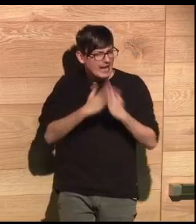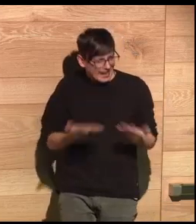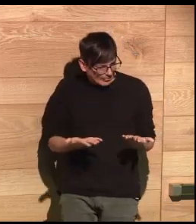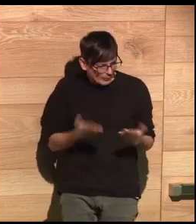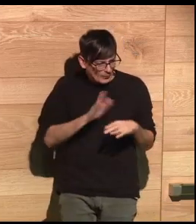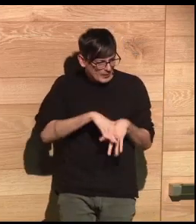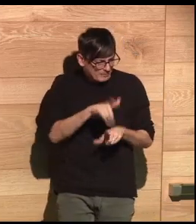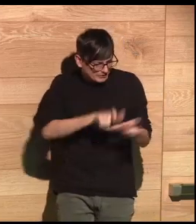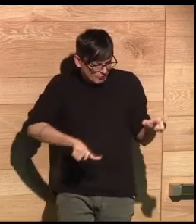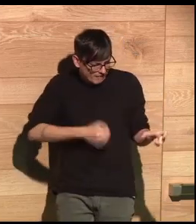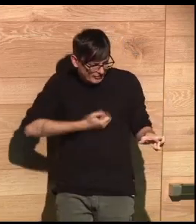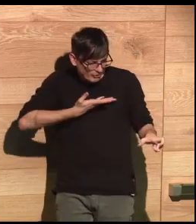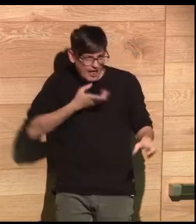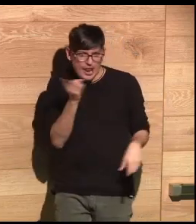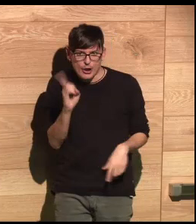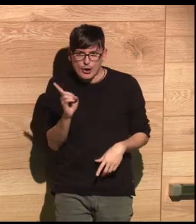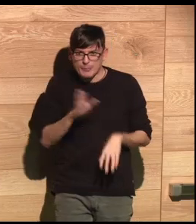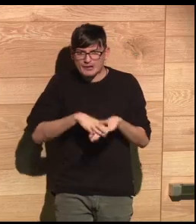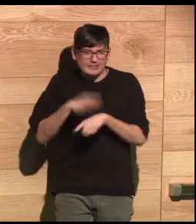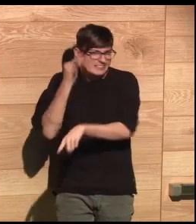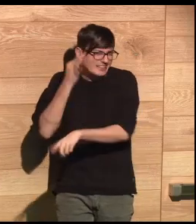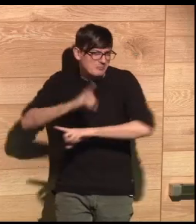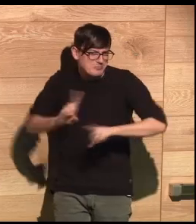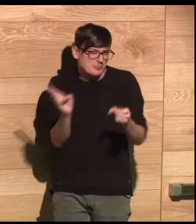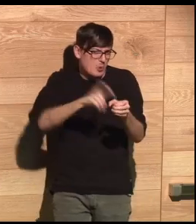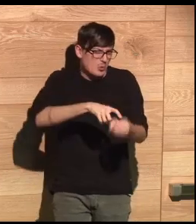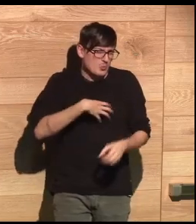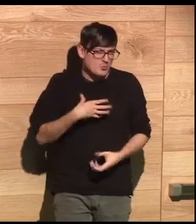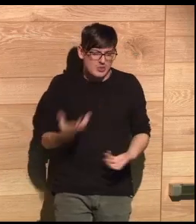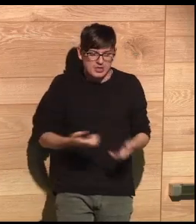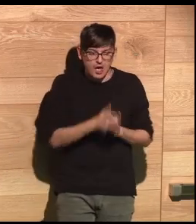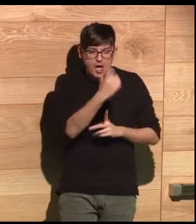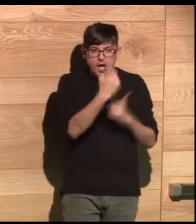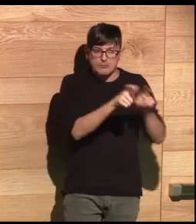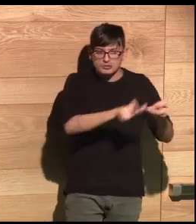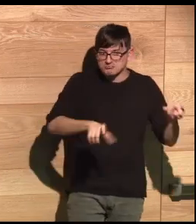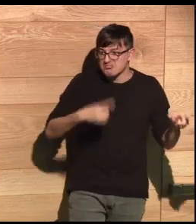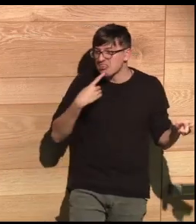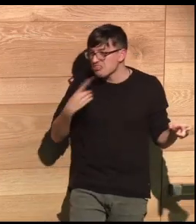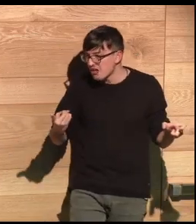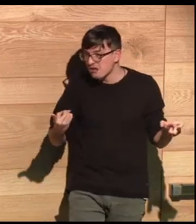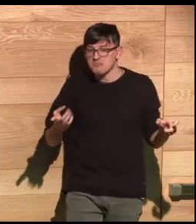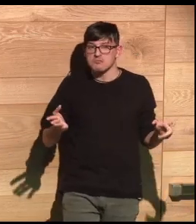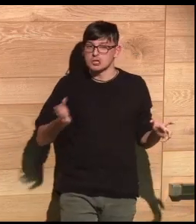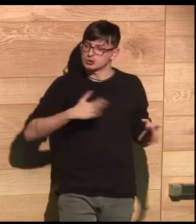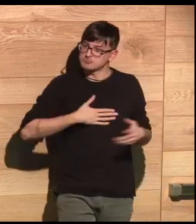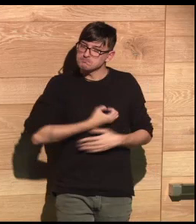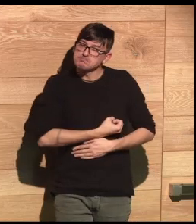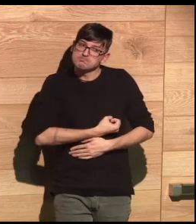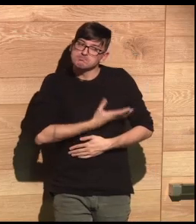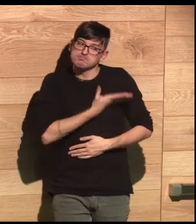para aficionados y menos para una chica, había quien le decía. A mí me brota de